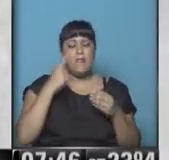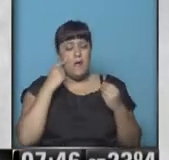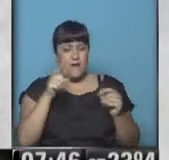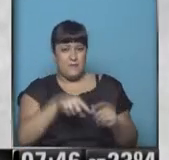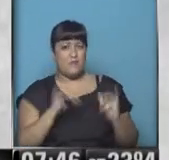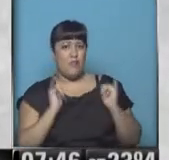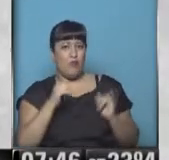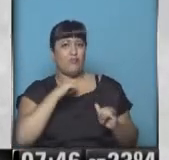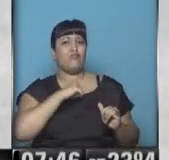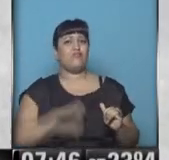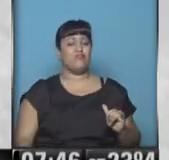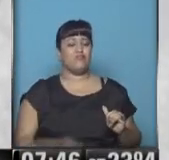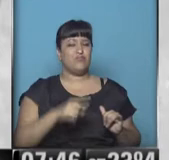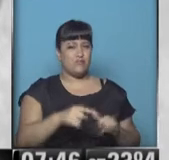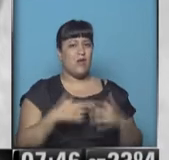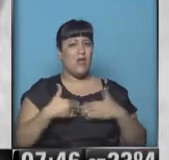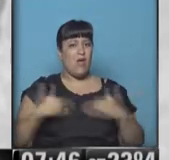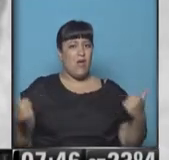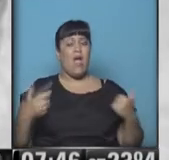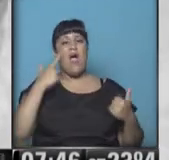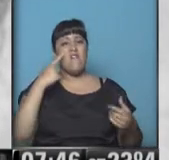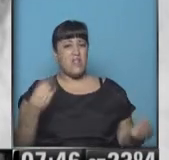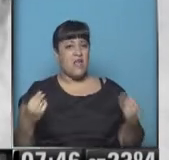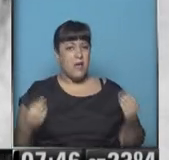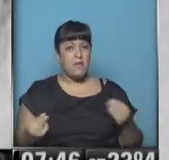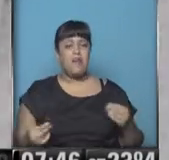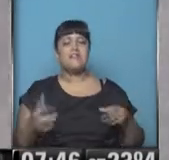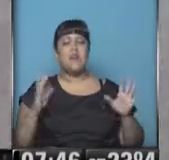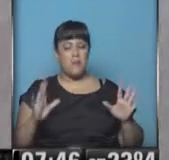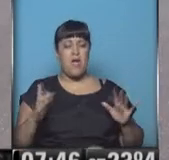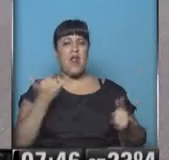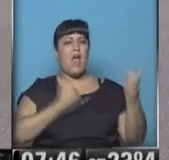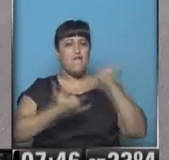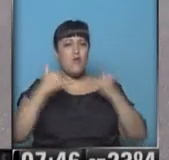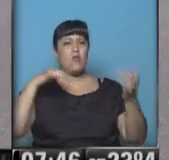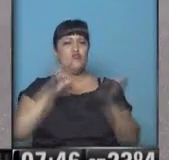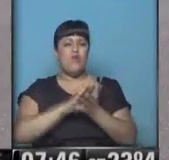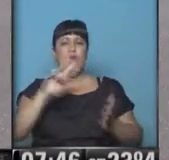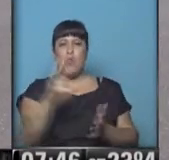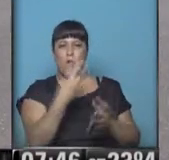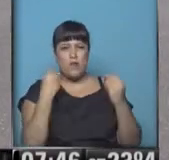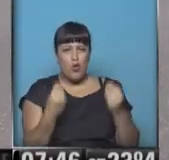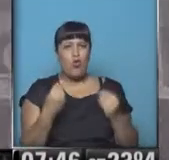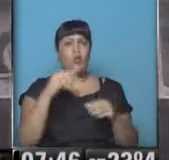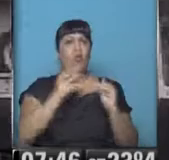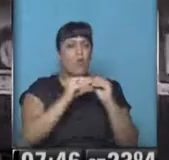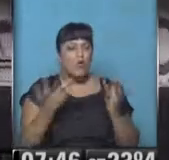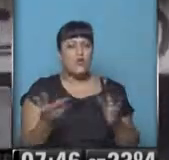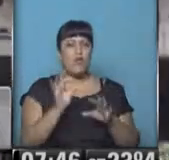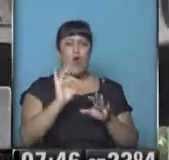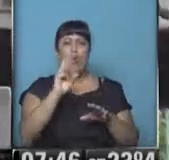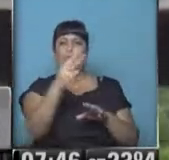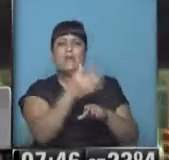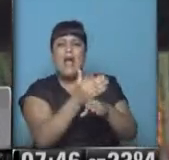hable como se dice habitualmente en la jerga y de algún tipo de información acerca de cómo fue su muerte porque como fueron los momentos previos